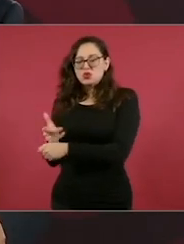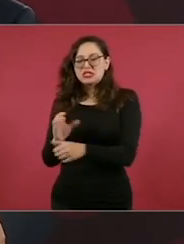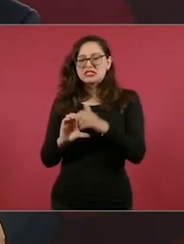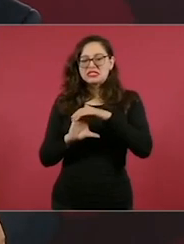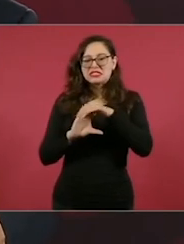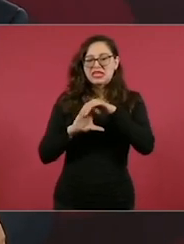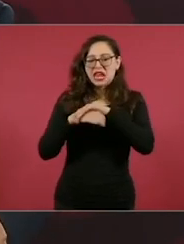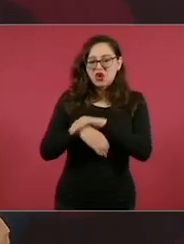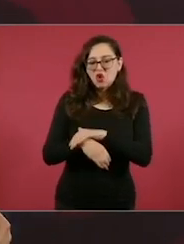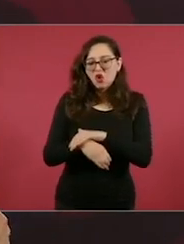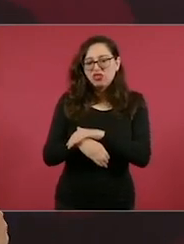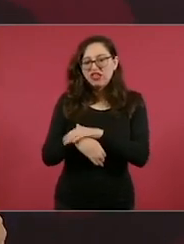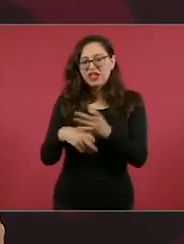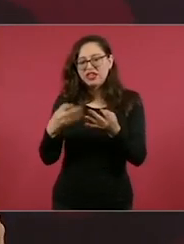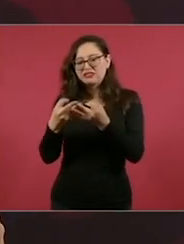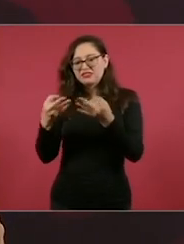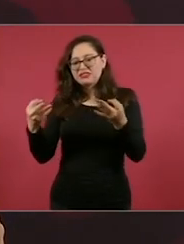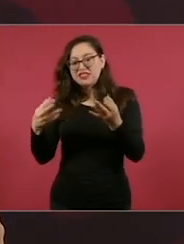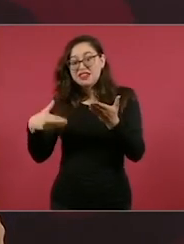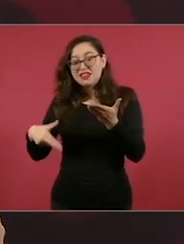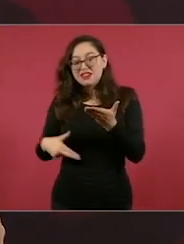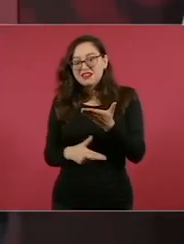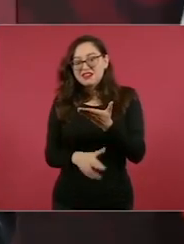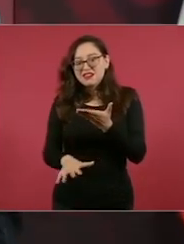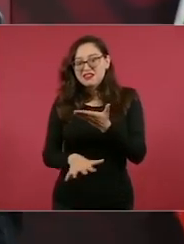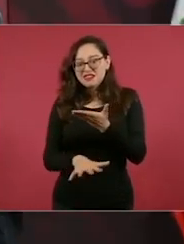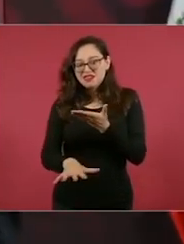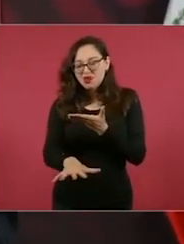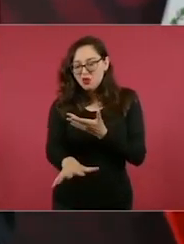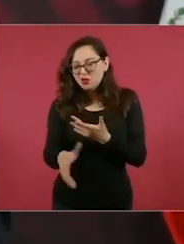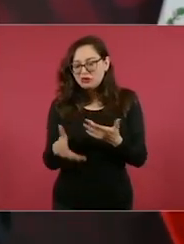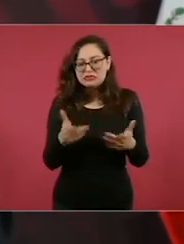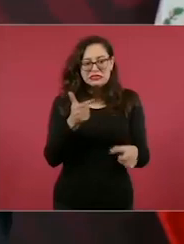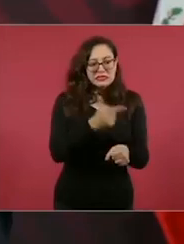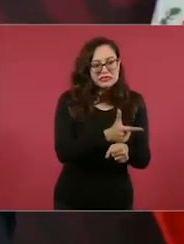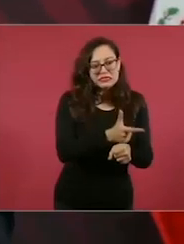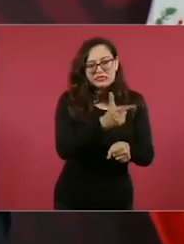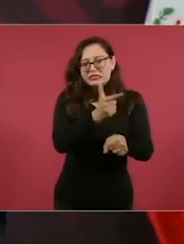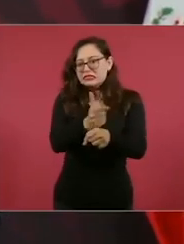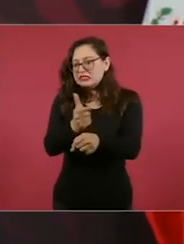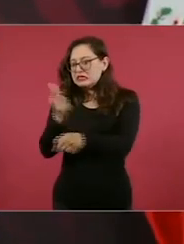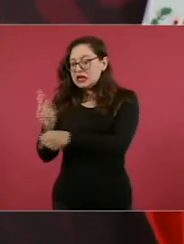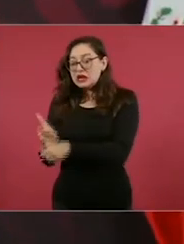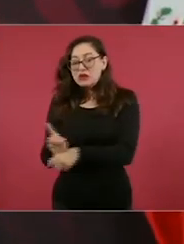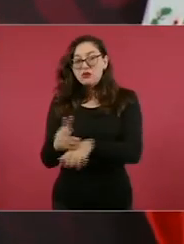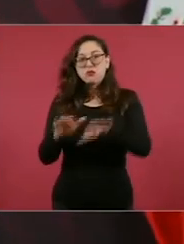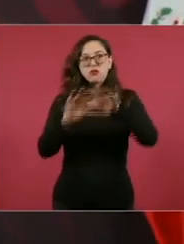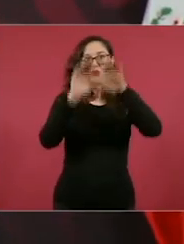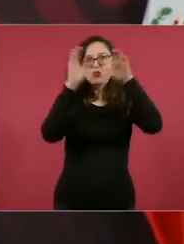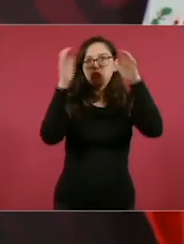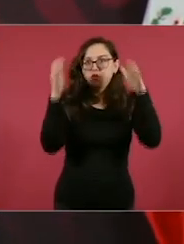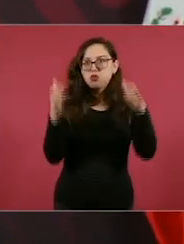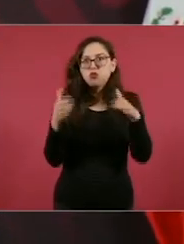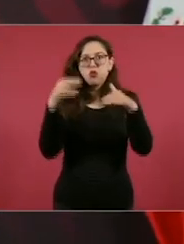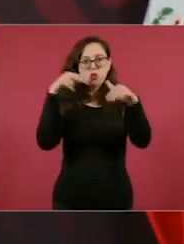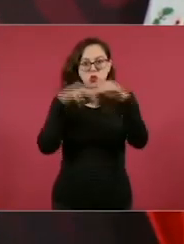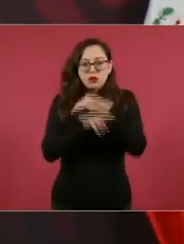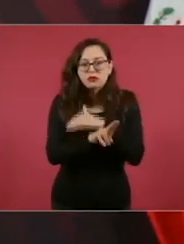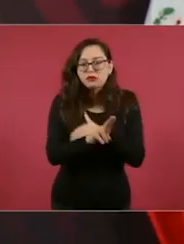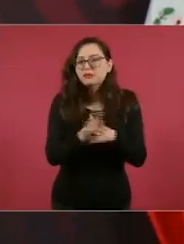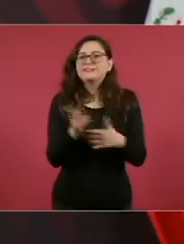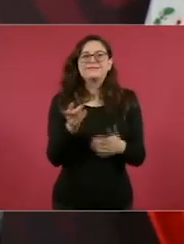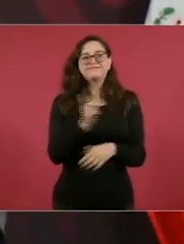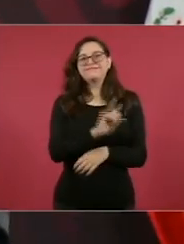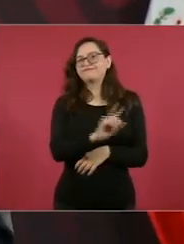Entonces deja muchos cabos sueltos. Sin duda, ahora en este caso la pelota está en la